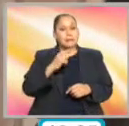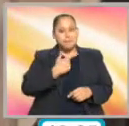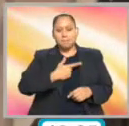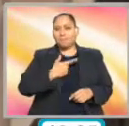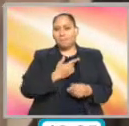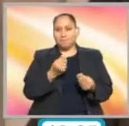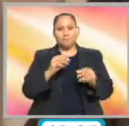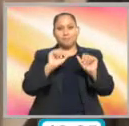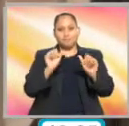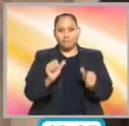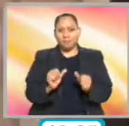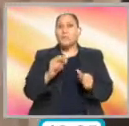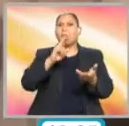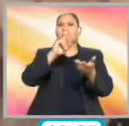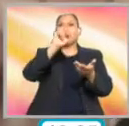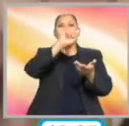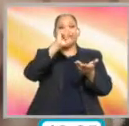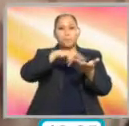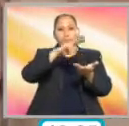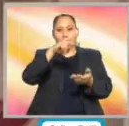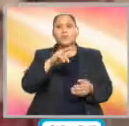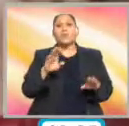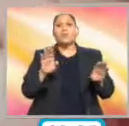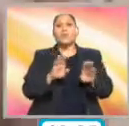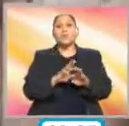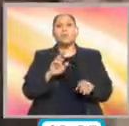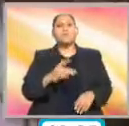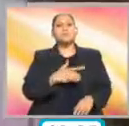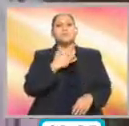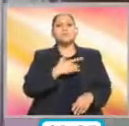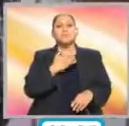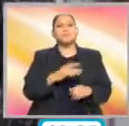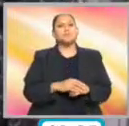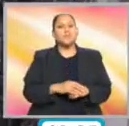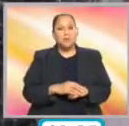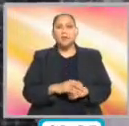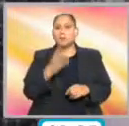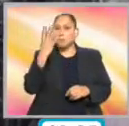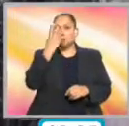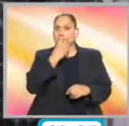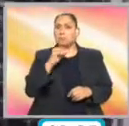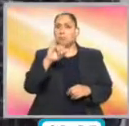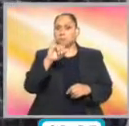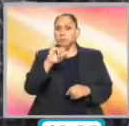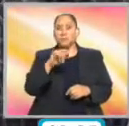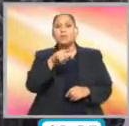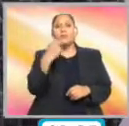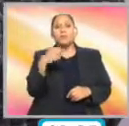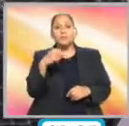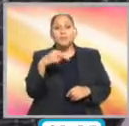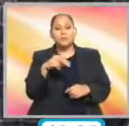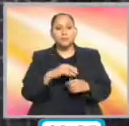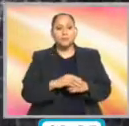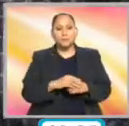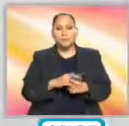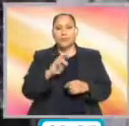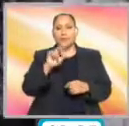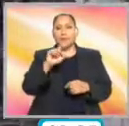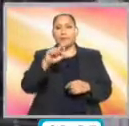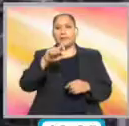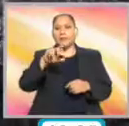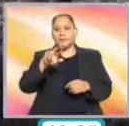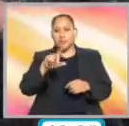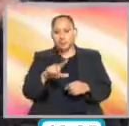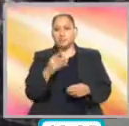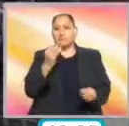mucho el arte, la pintura. ¿Y qué le parece este movimiento? No, pues está muy bonito. ¿Sí? ¿Su nombre? Raquel.